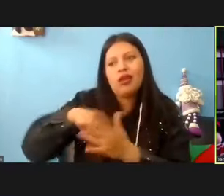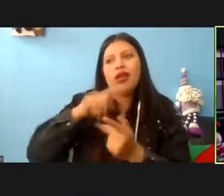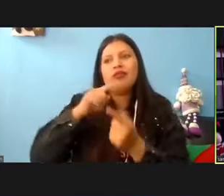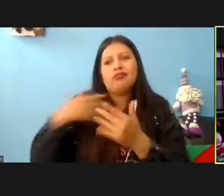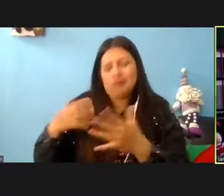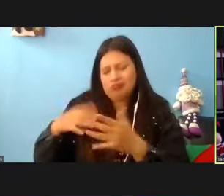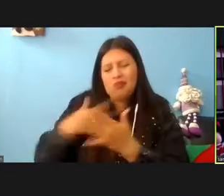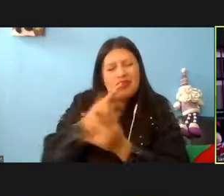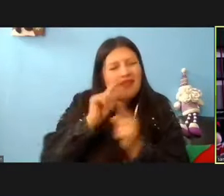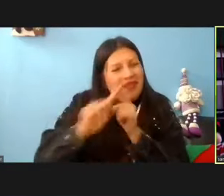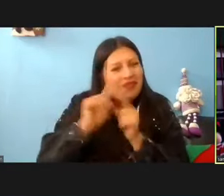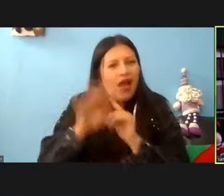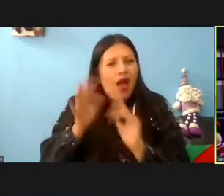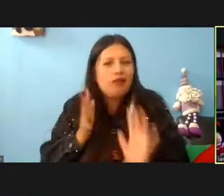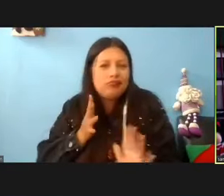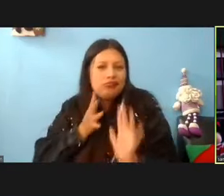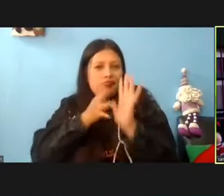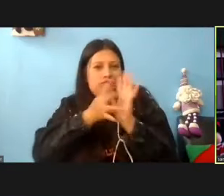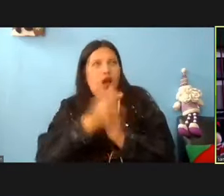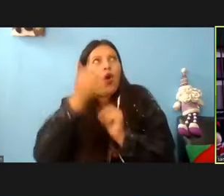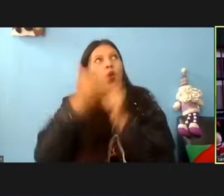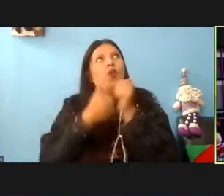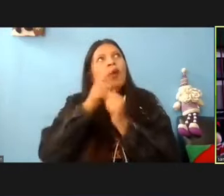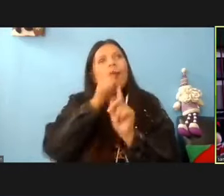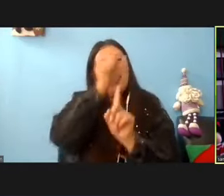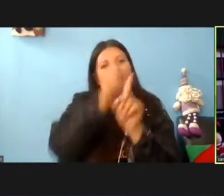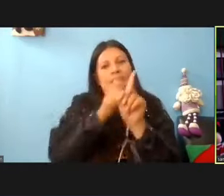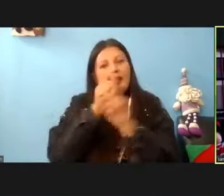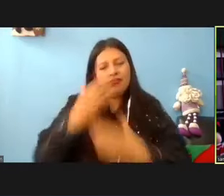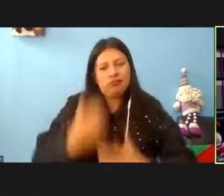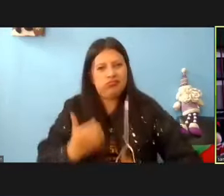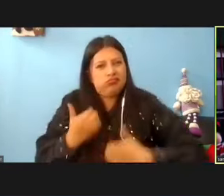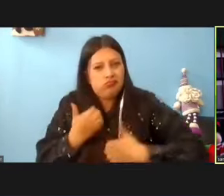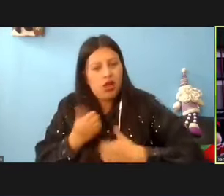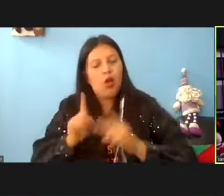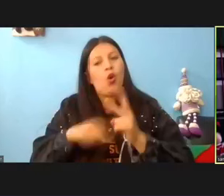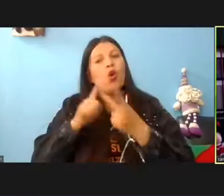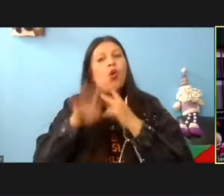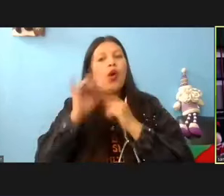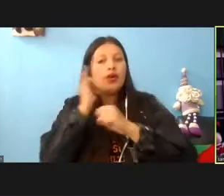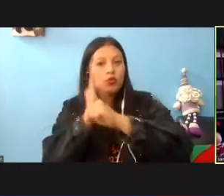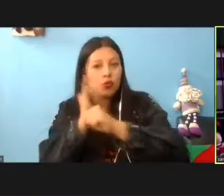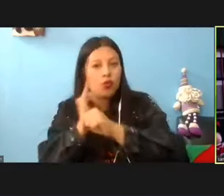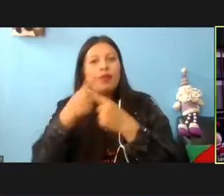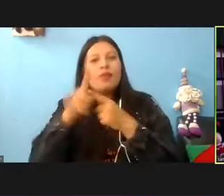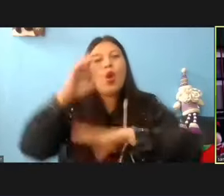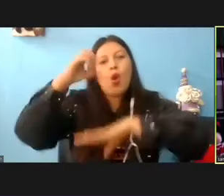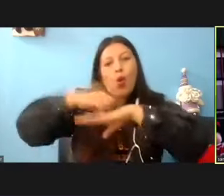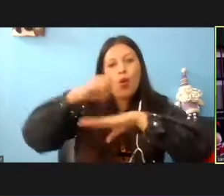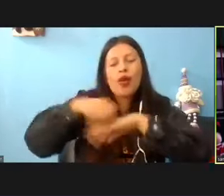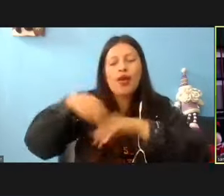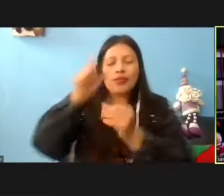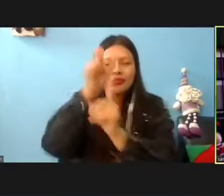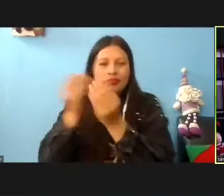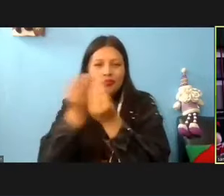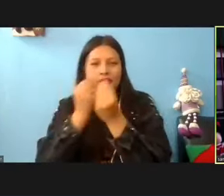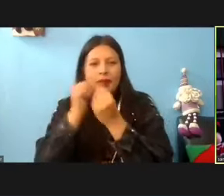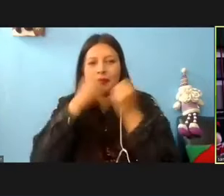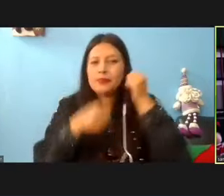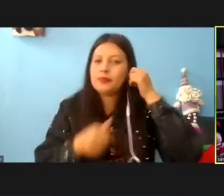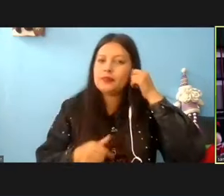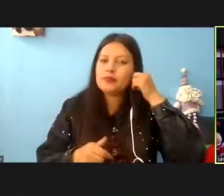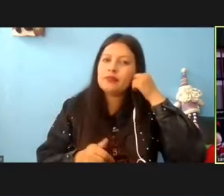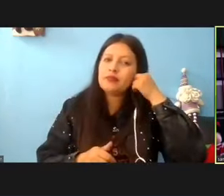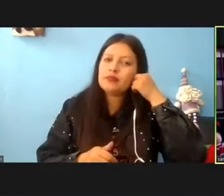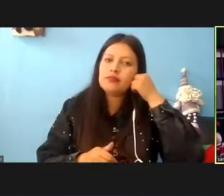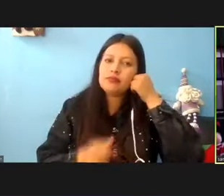distintas narrativas, tanto desde actores armados como desde la institucionalidad y desde las organizaciones de víctimas. El debate en torno a